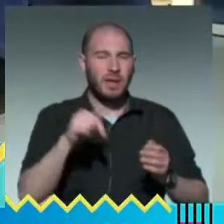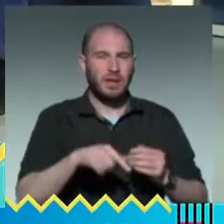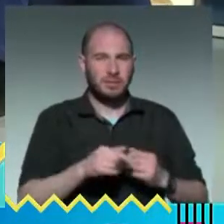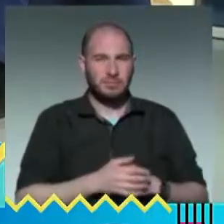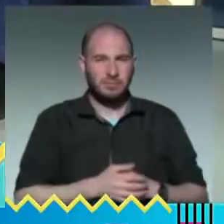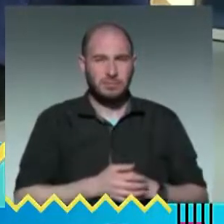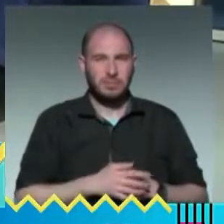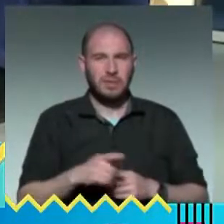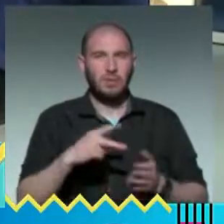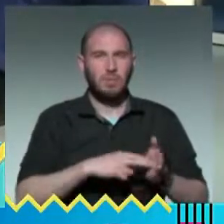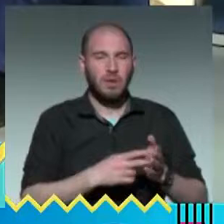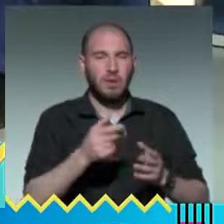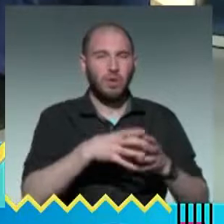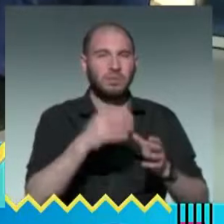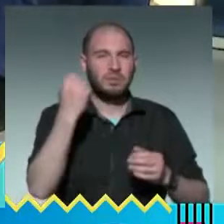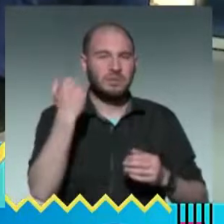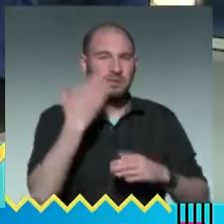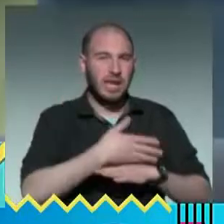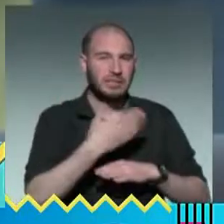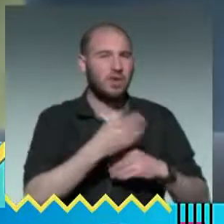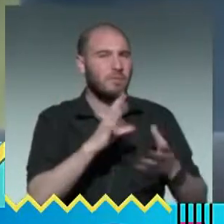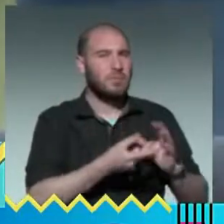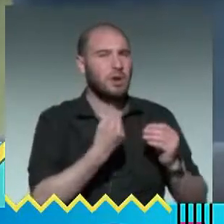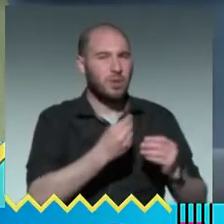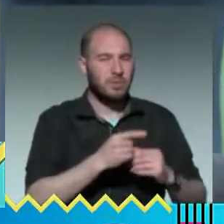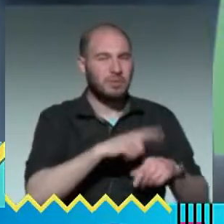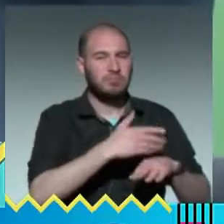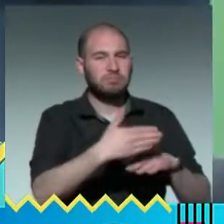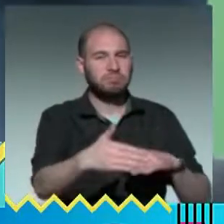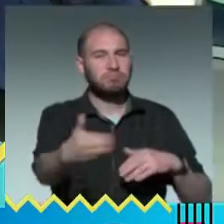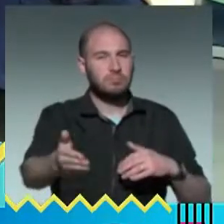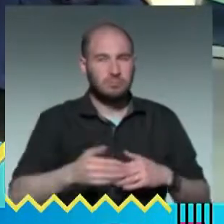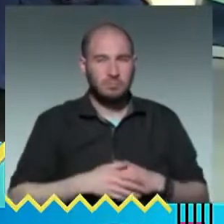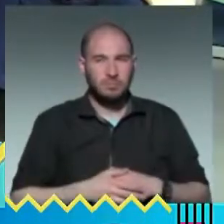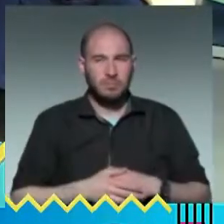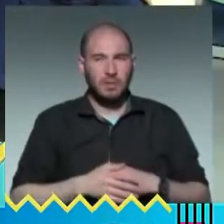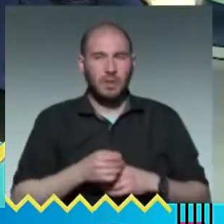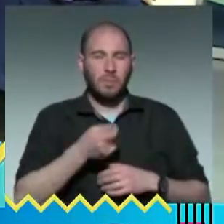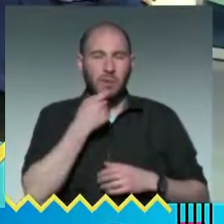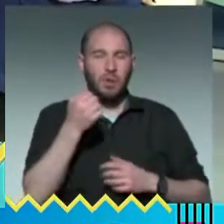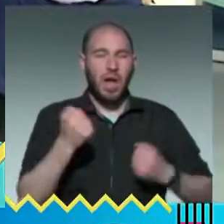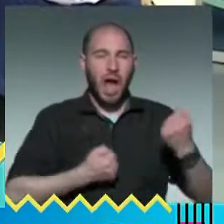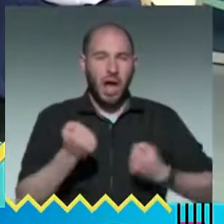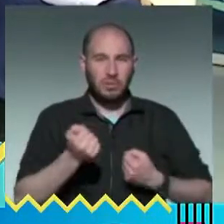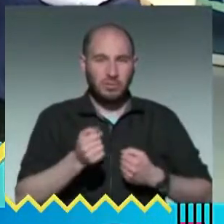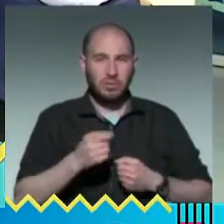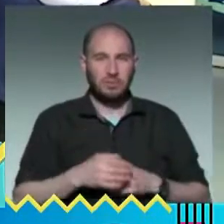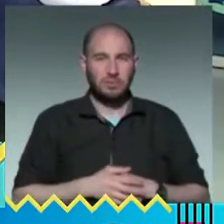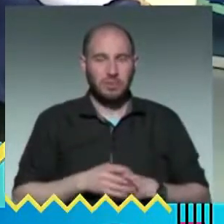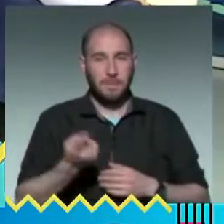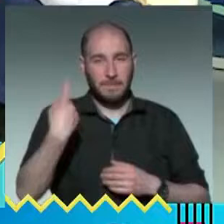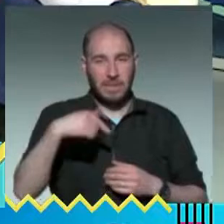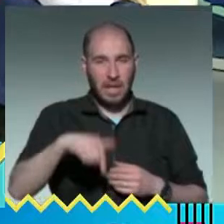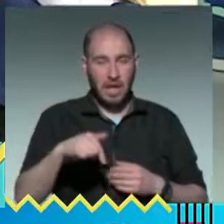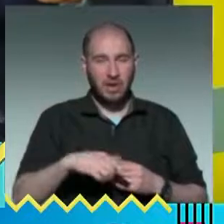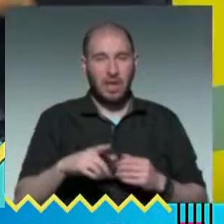alguna forma, va a afectar a los taxistas. ¿De qué manera, a corto o mediano plazo, los va a afectar? Boca, imagínate que los vehículos que nos incorporan, que nos exigen ahora,